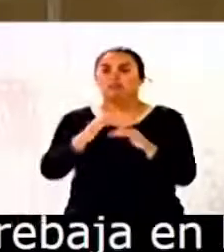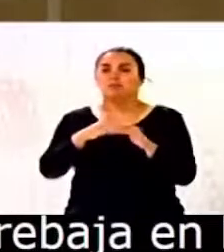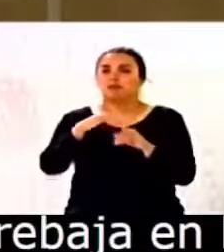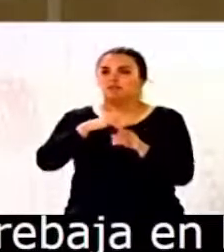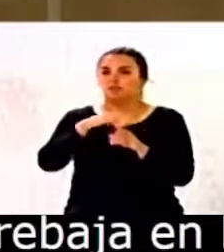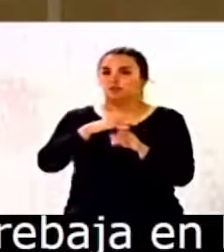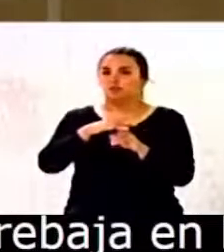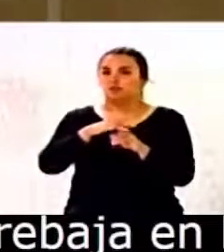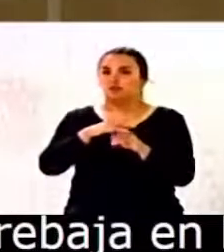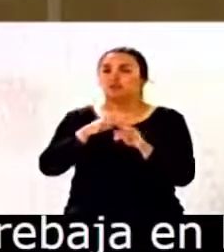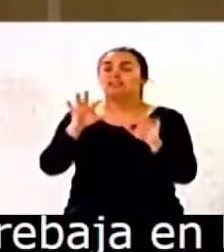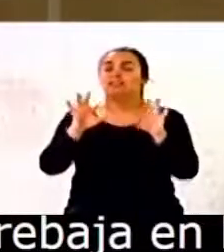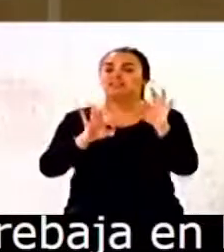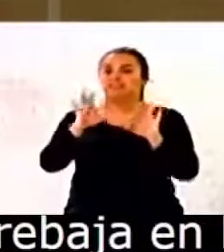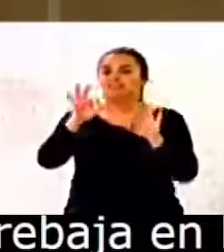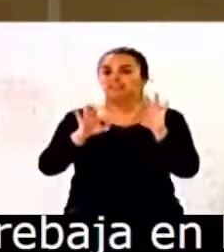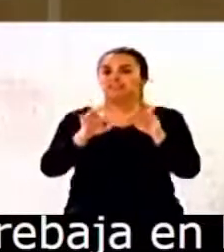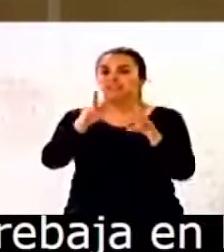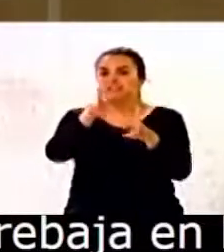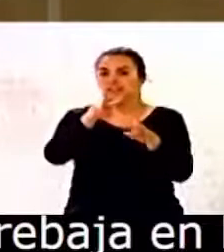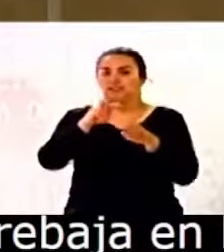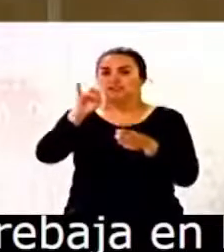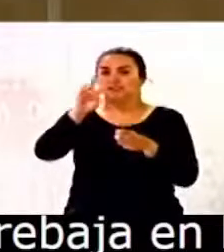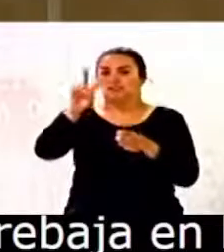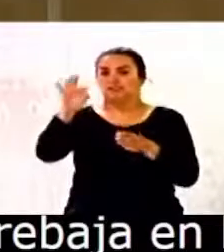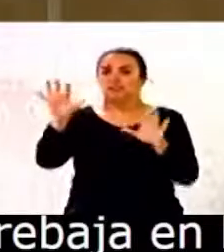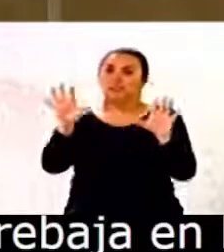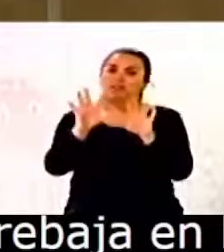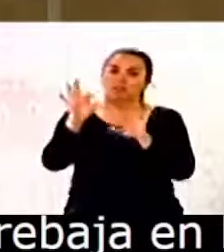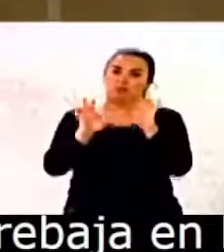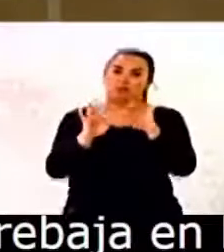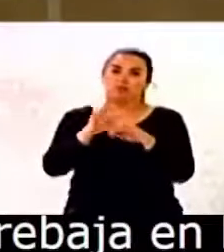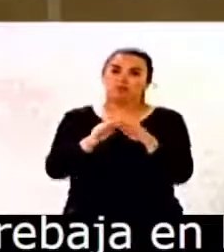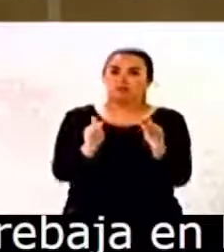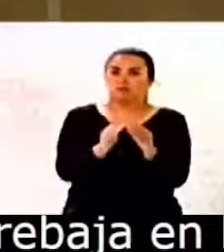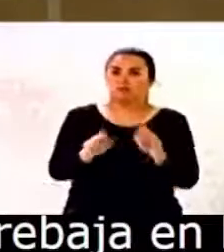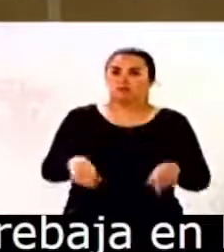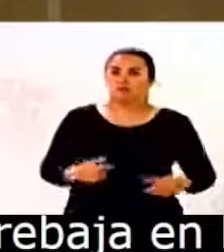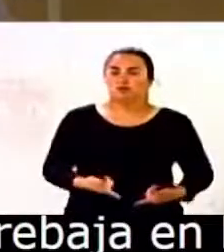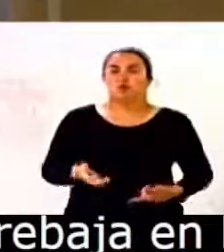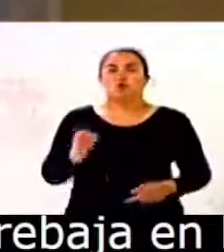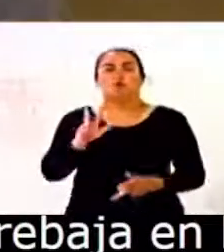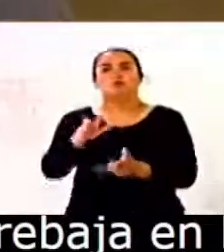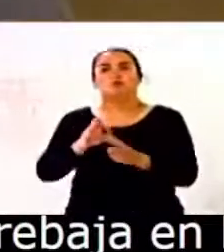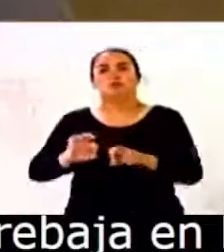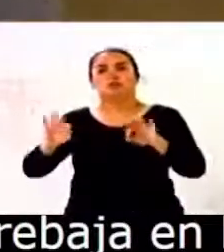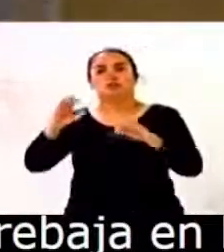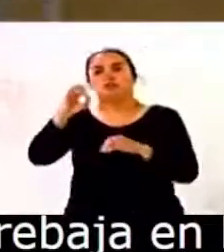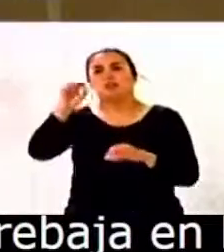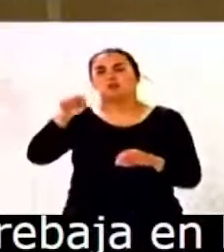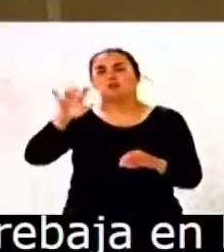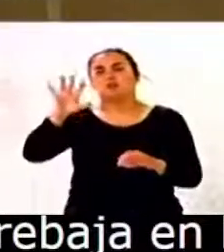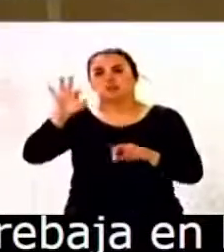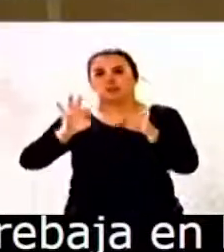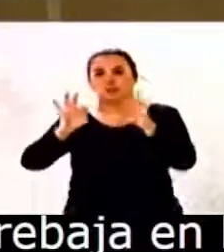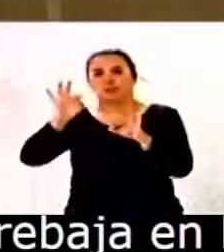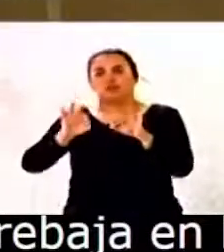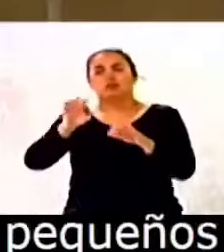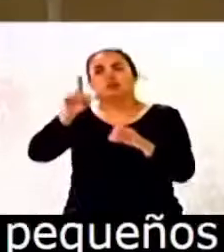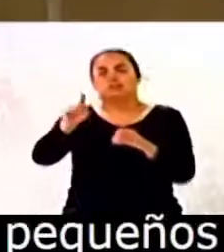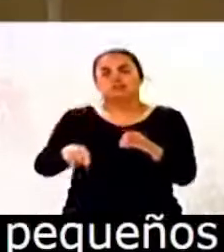del IVA al 10% para los pequeños consumidores o del impuesto especial de la electricidad al 0,5%, así como